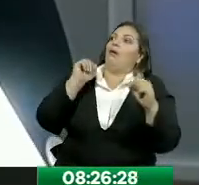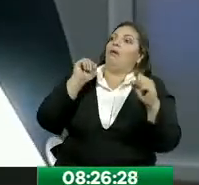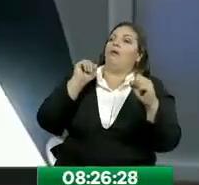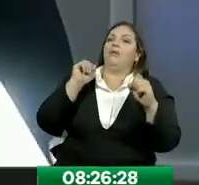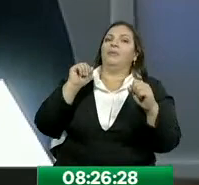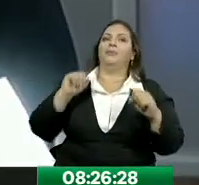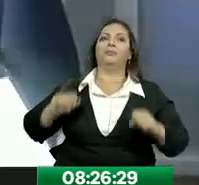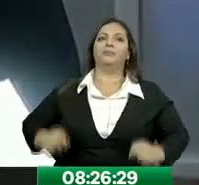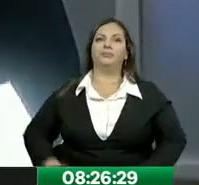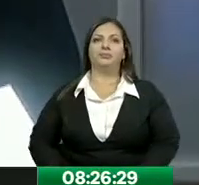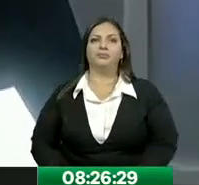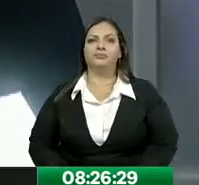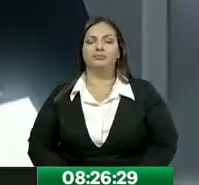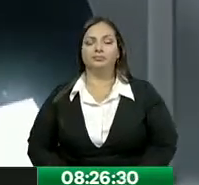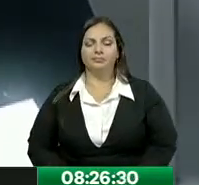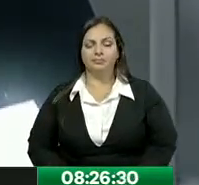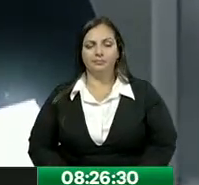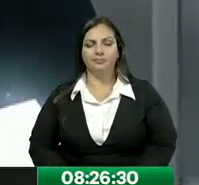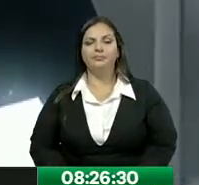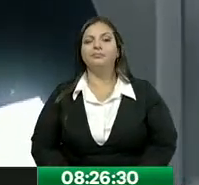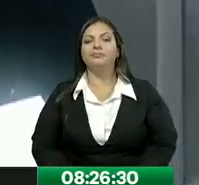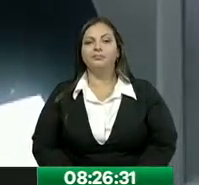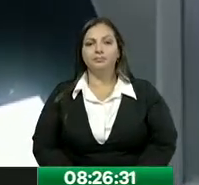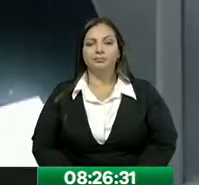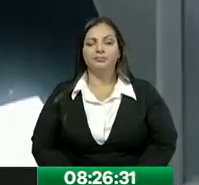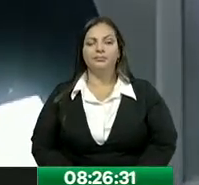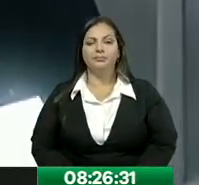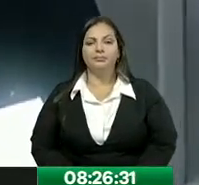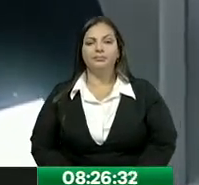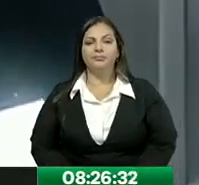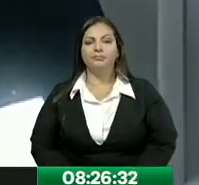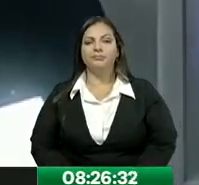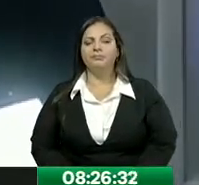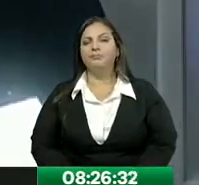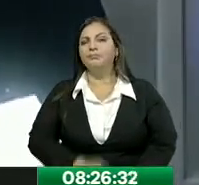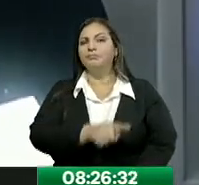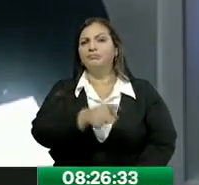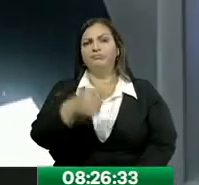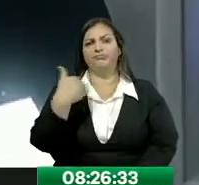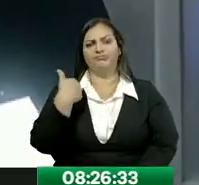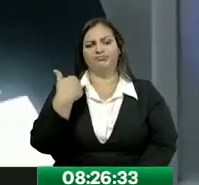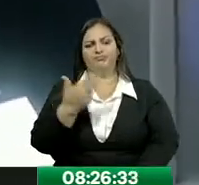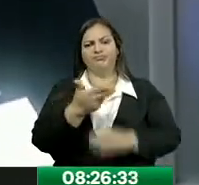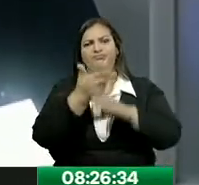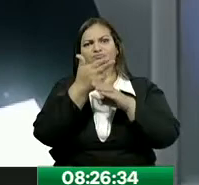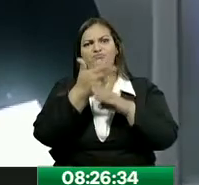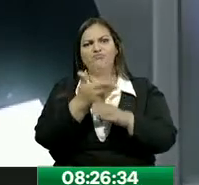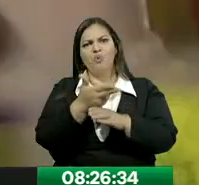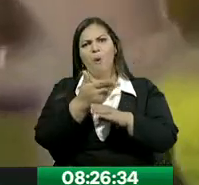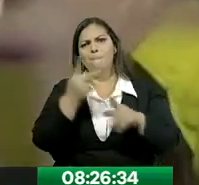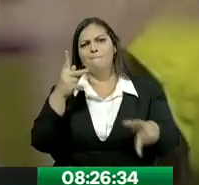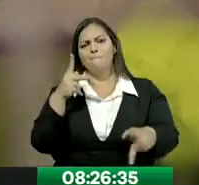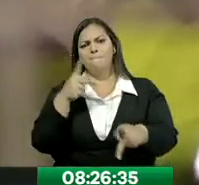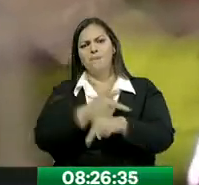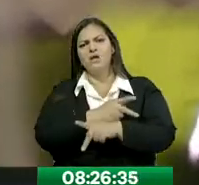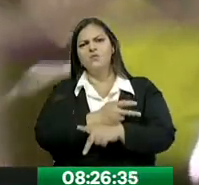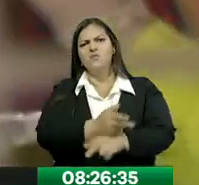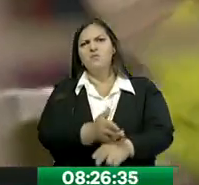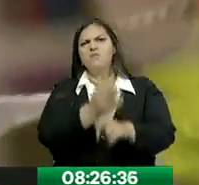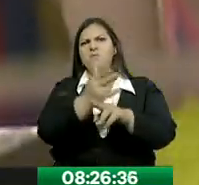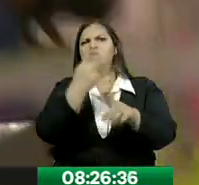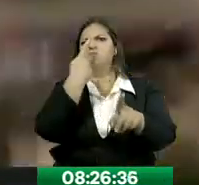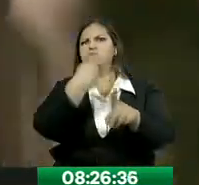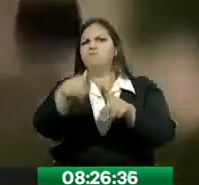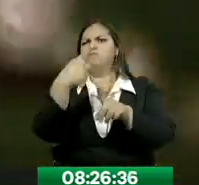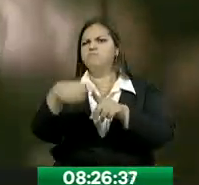mismo se neutralizó a unas personas que se encontraban en su interior. Se encontraron armas de fuego de grueso calibre, en total 3 armas de